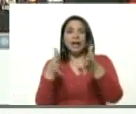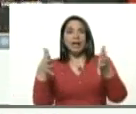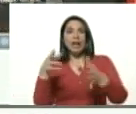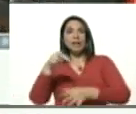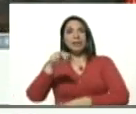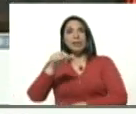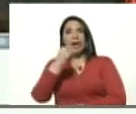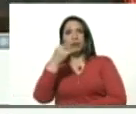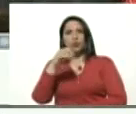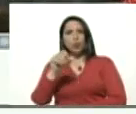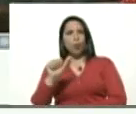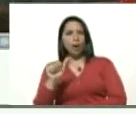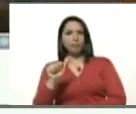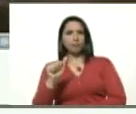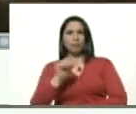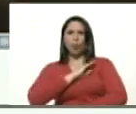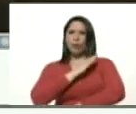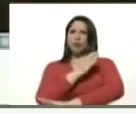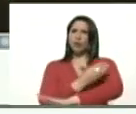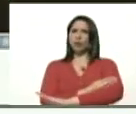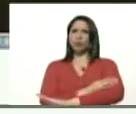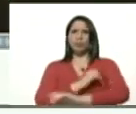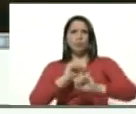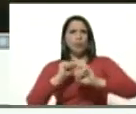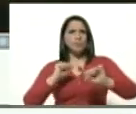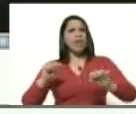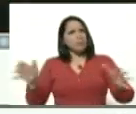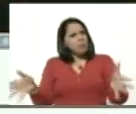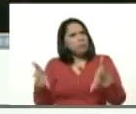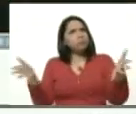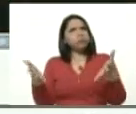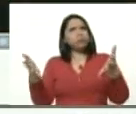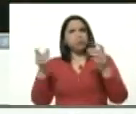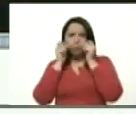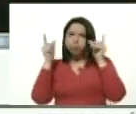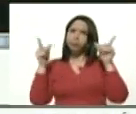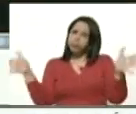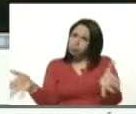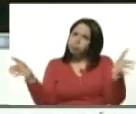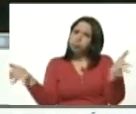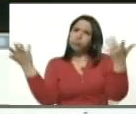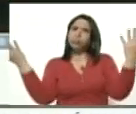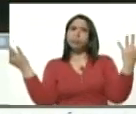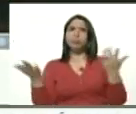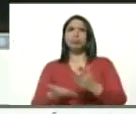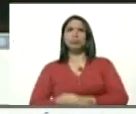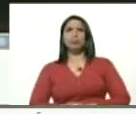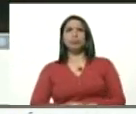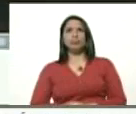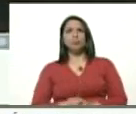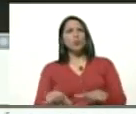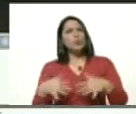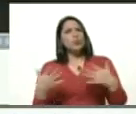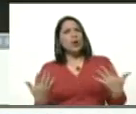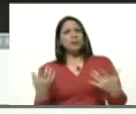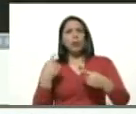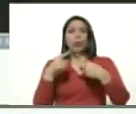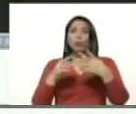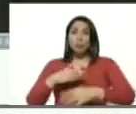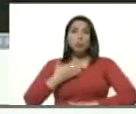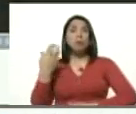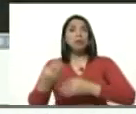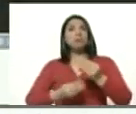Nazoa. Un poderoso movimiento que anime el país, que lo despierte, que lo levante, ¿no? Bueno, ¿cuántas cosas se pueden